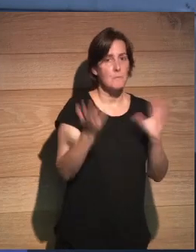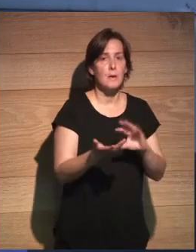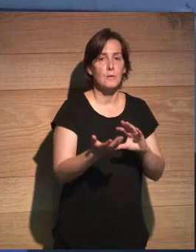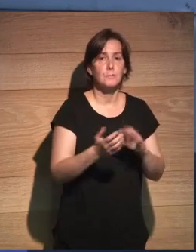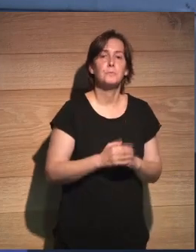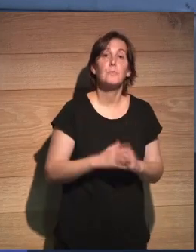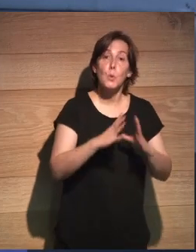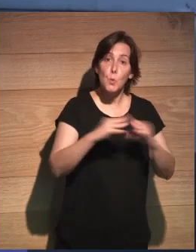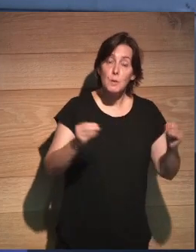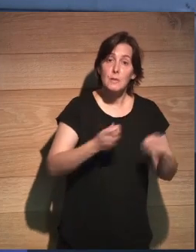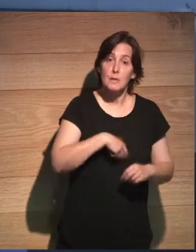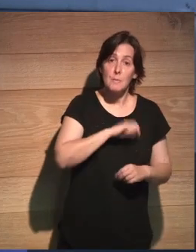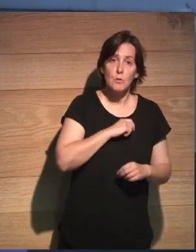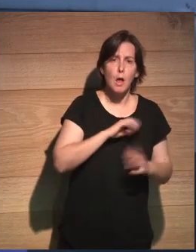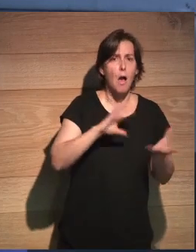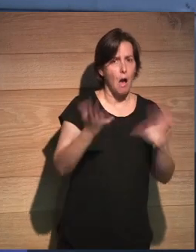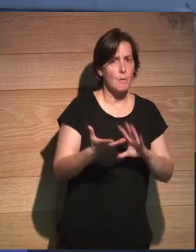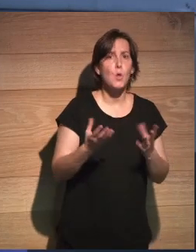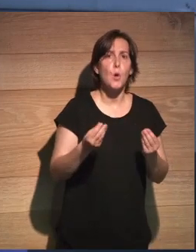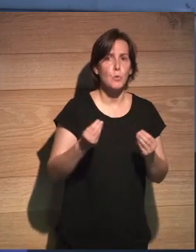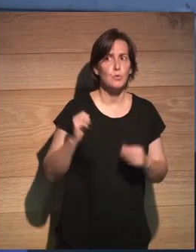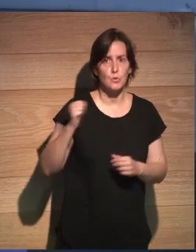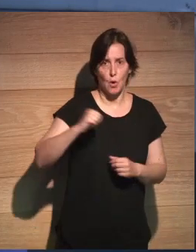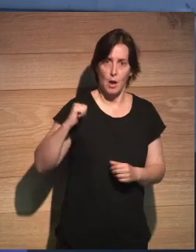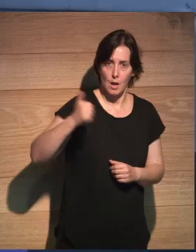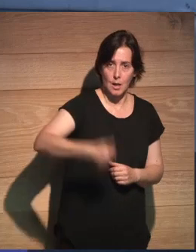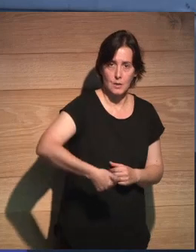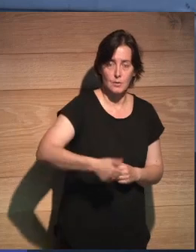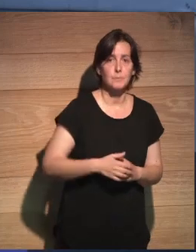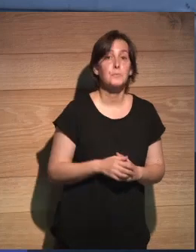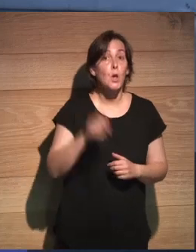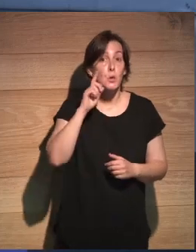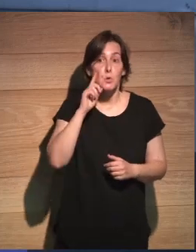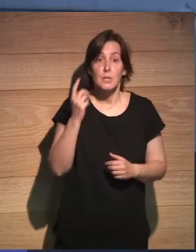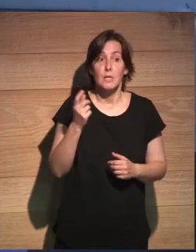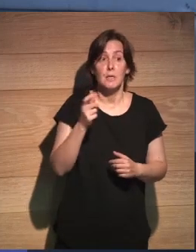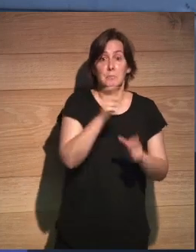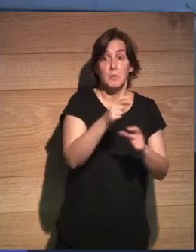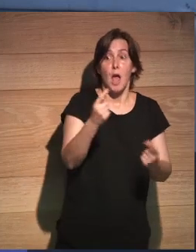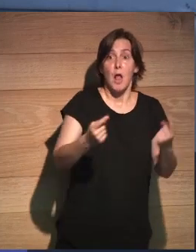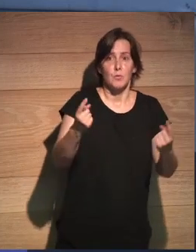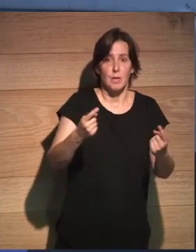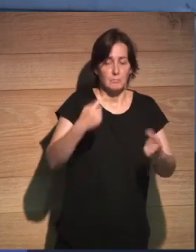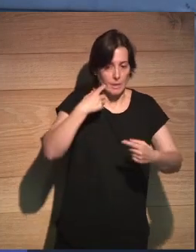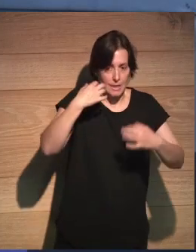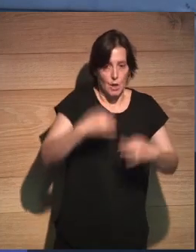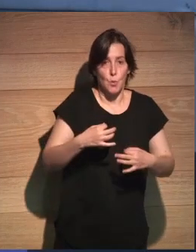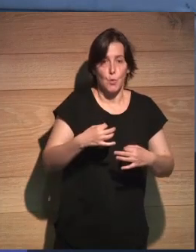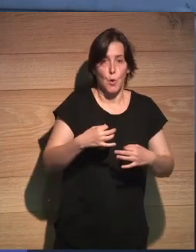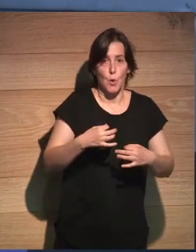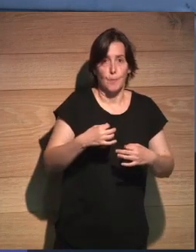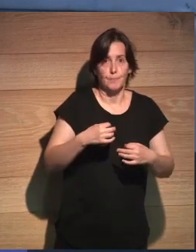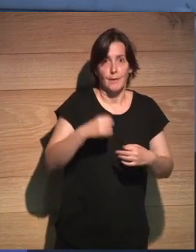la Universidad Española ha cambiado mucho en los últimos años. Y como digo, yo no sé si es que algunos, estoy convencido que no por maldad, sino